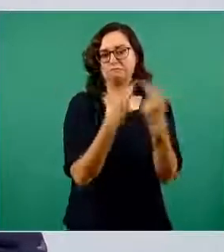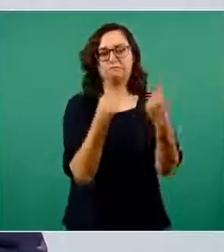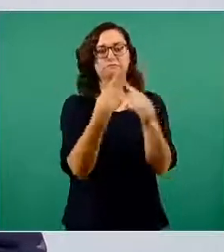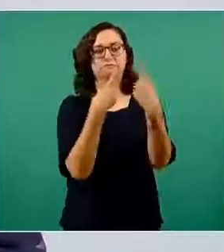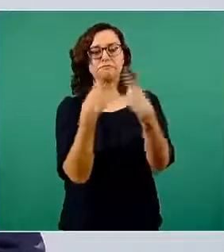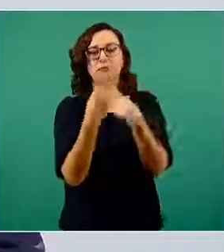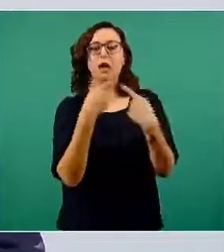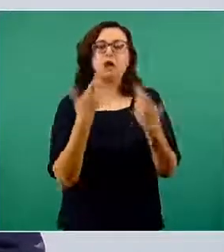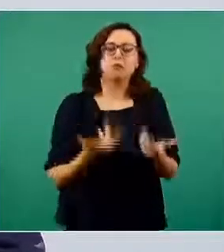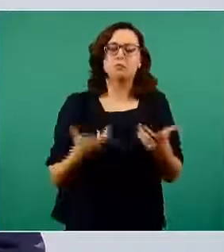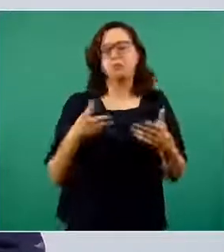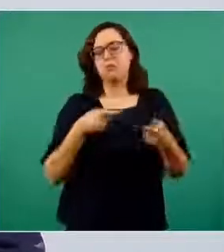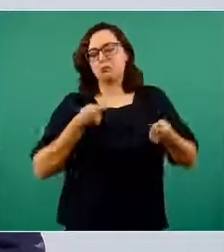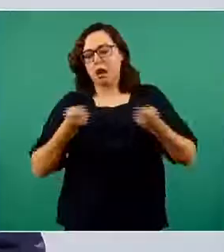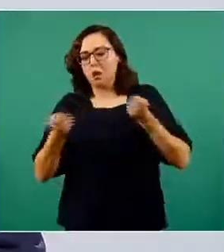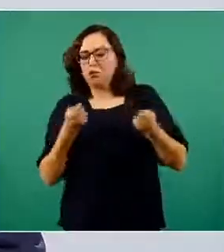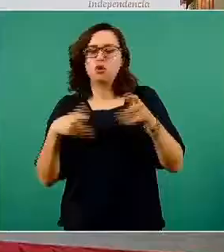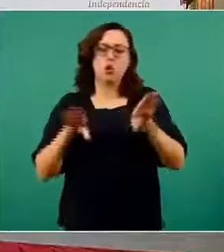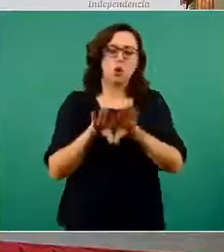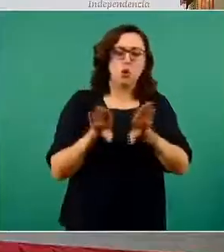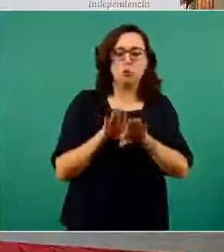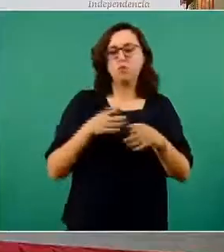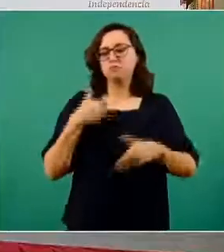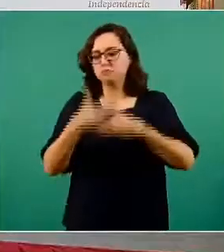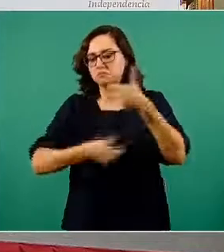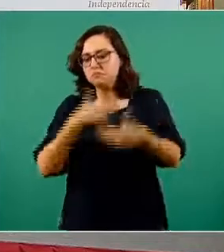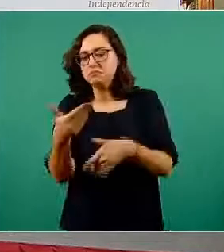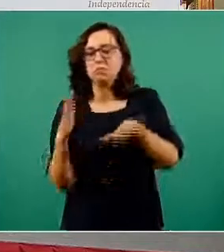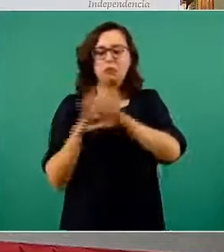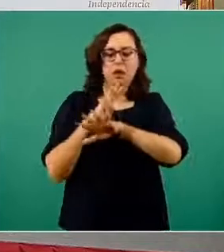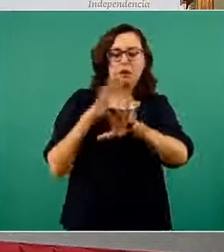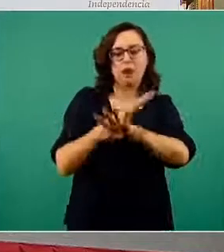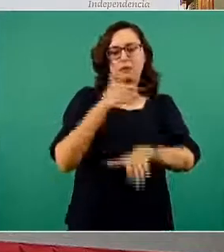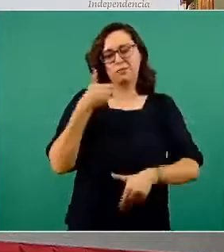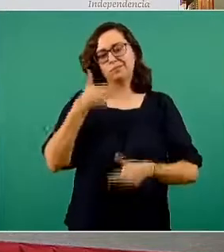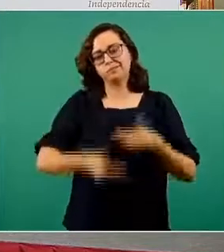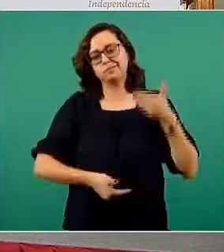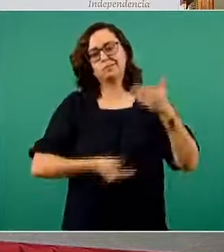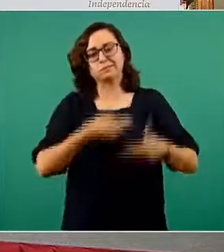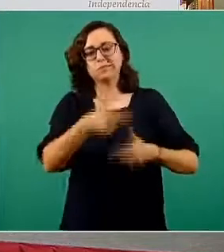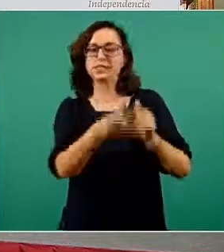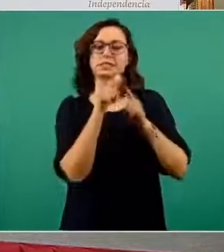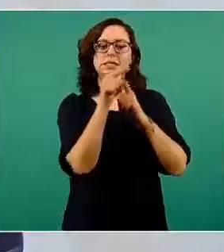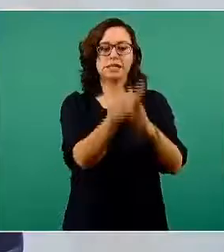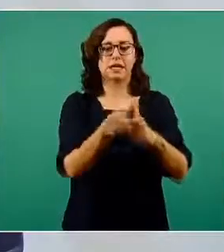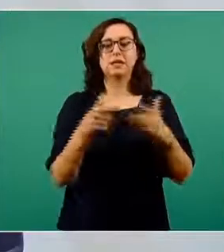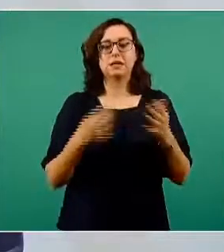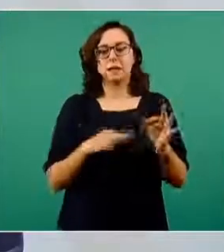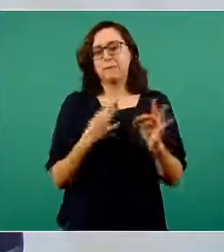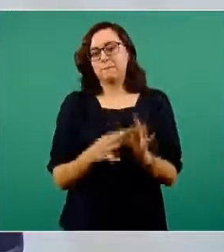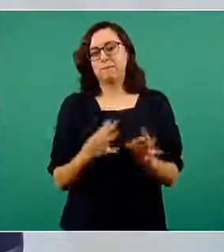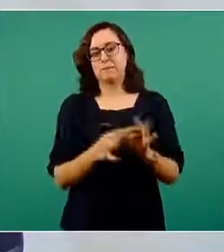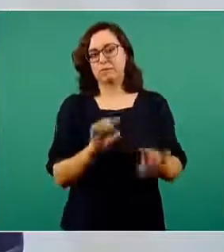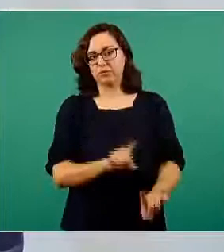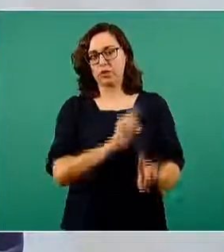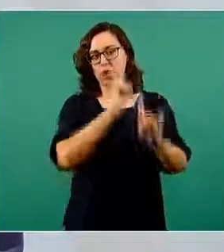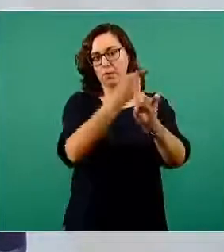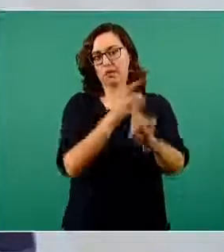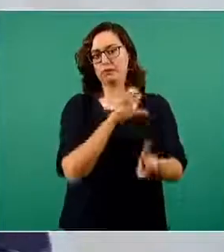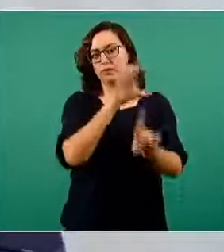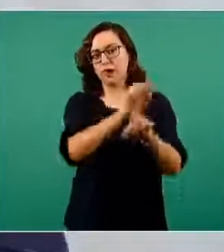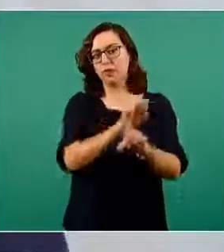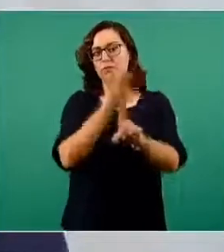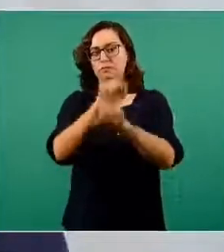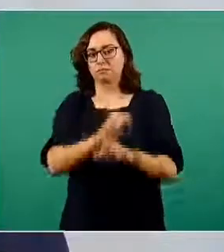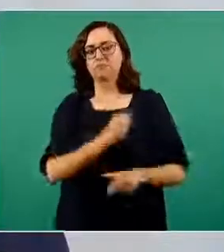que se deben de realizar para que la misma continúe dando los frutos que hasta ahora ha dado y cumpliendo los objetivos y avanzando a los